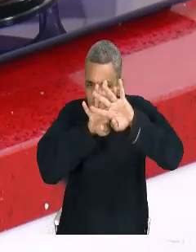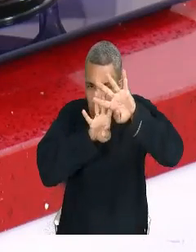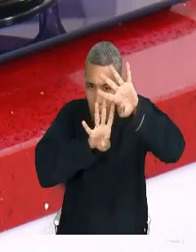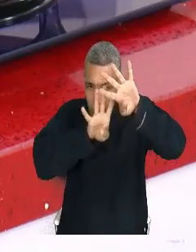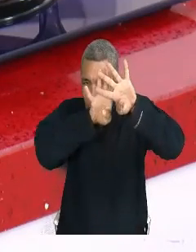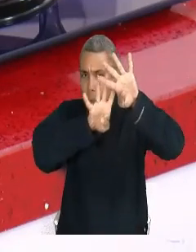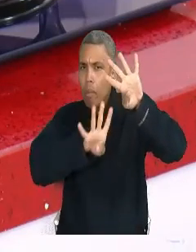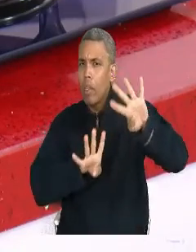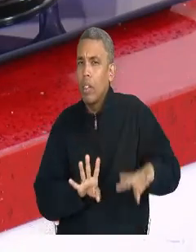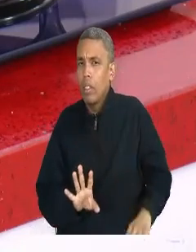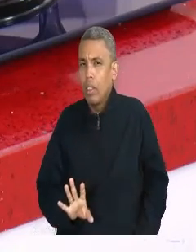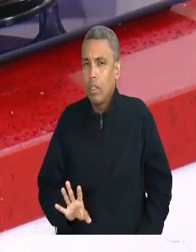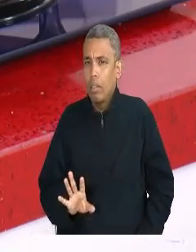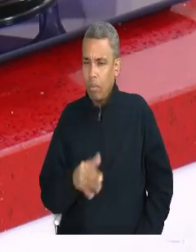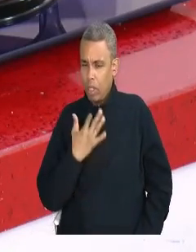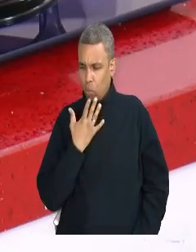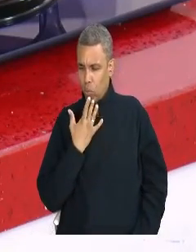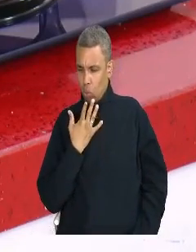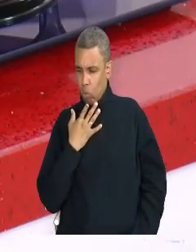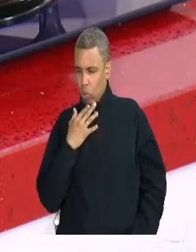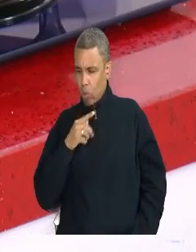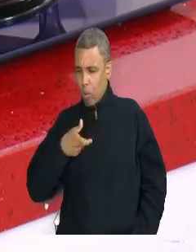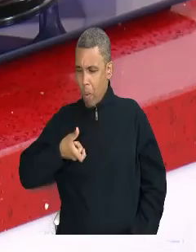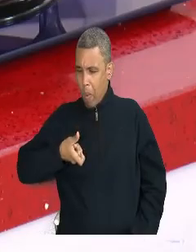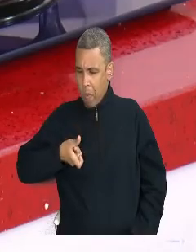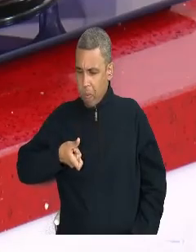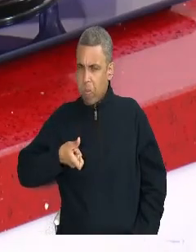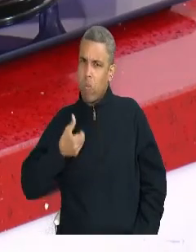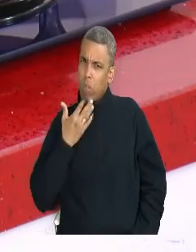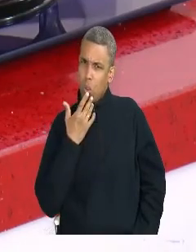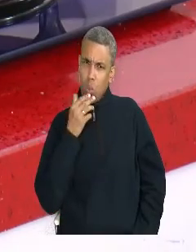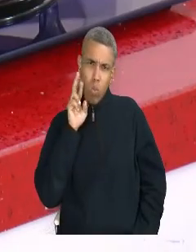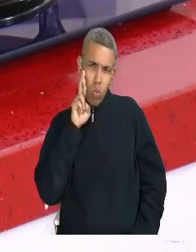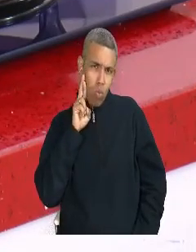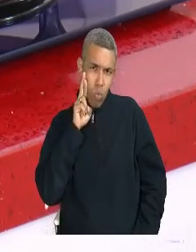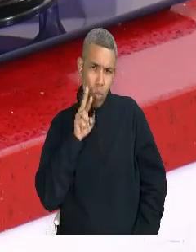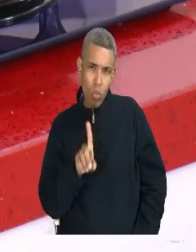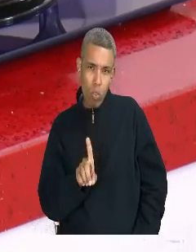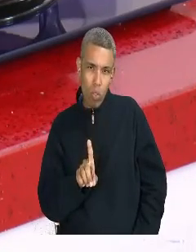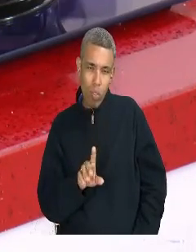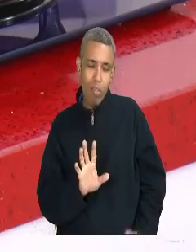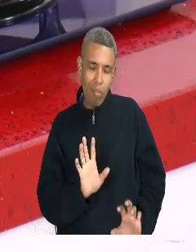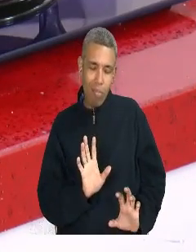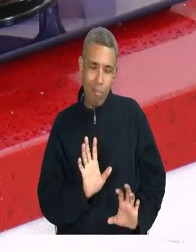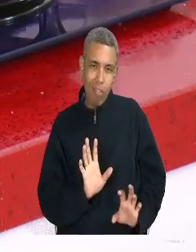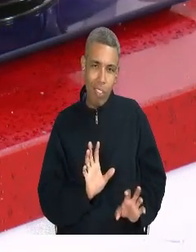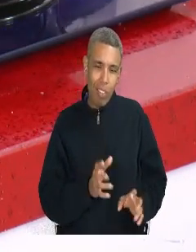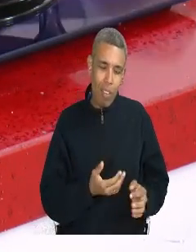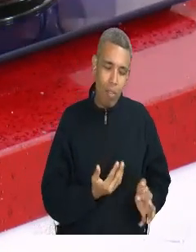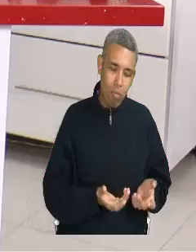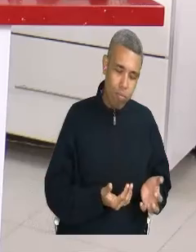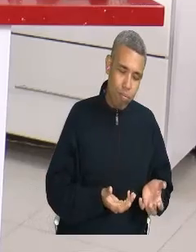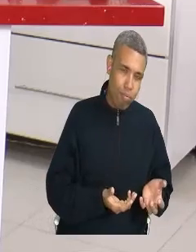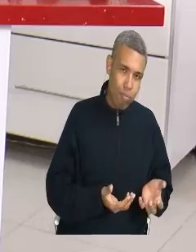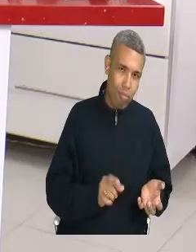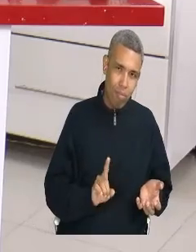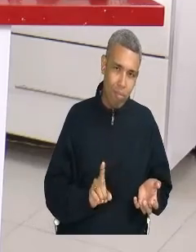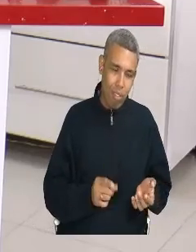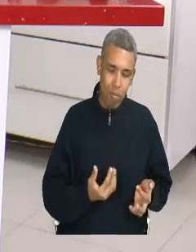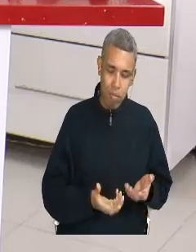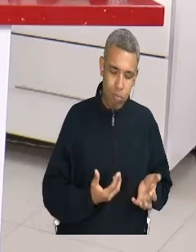si el camarón es de color rosadito. Bueno, en este caso el camarón estaba crudo, ¿no? Cuando ustedes consiguen o compran o encuentran